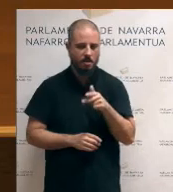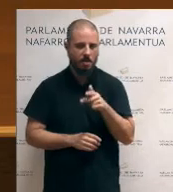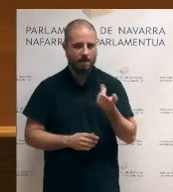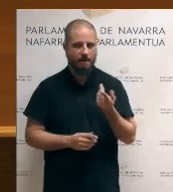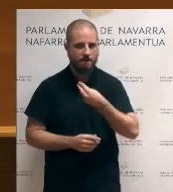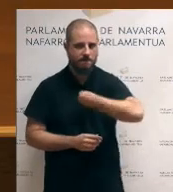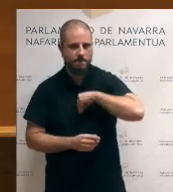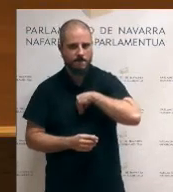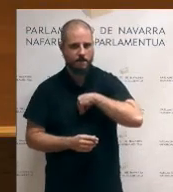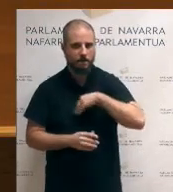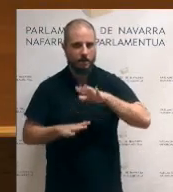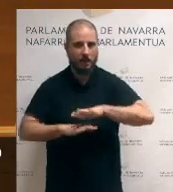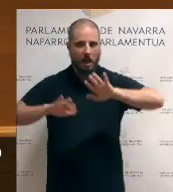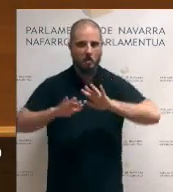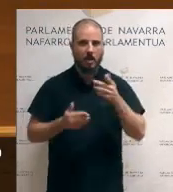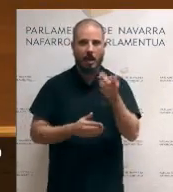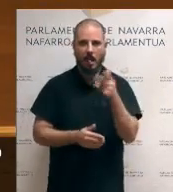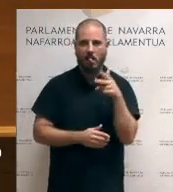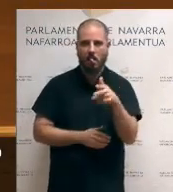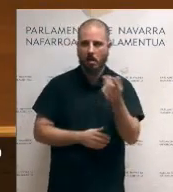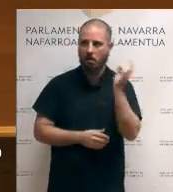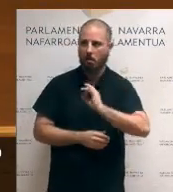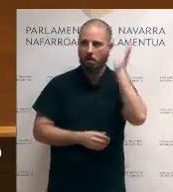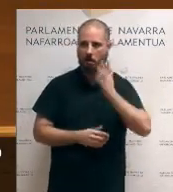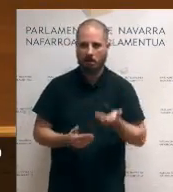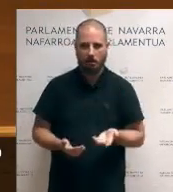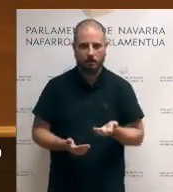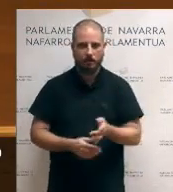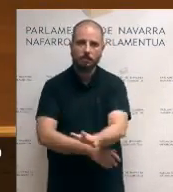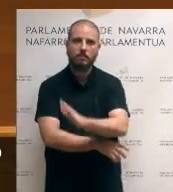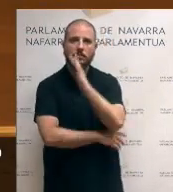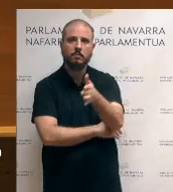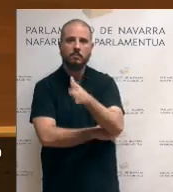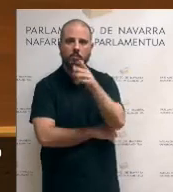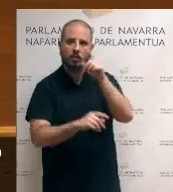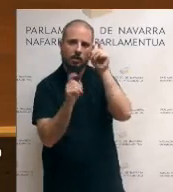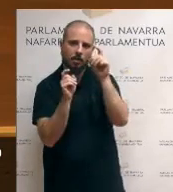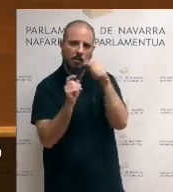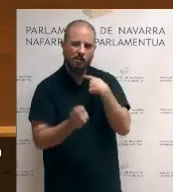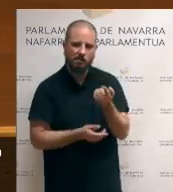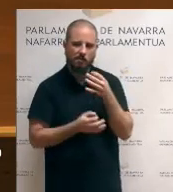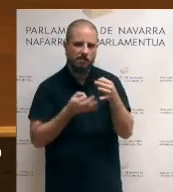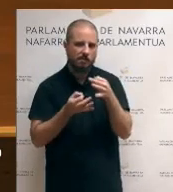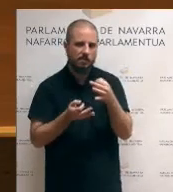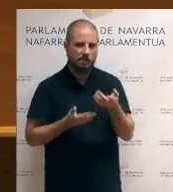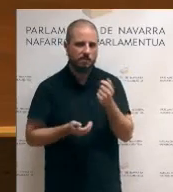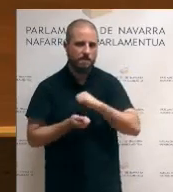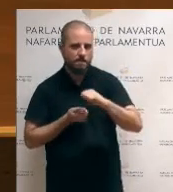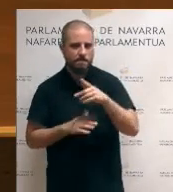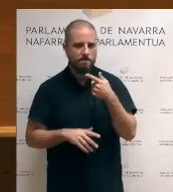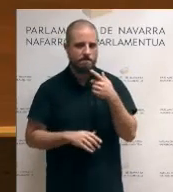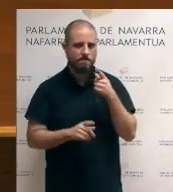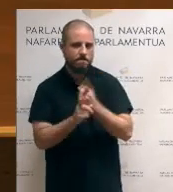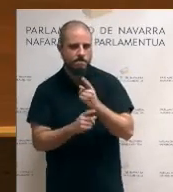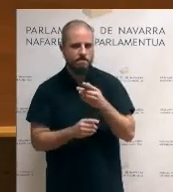derechos sean ficticios. ¿Saben por qué? Porque se educa en el agravio constante y en el resentimiento, y